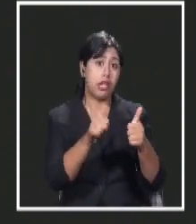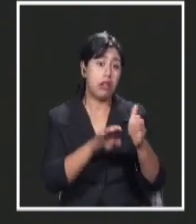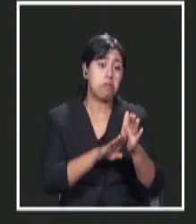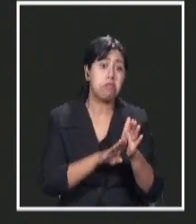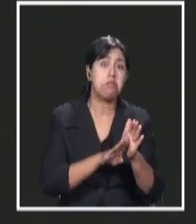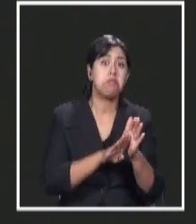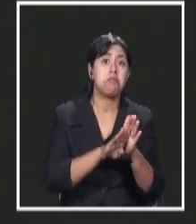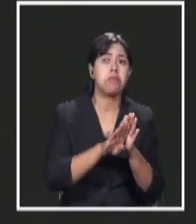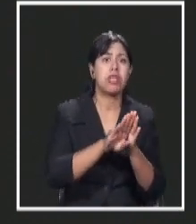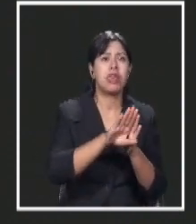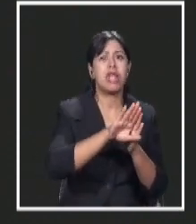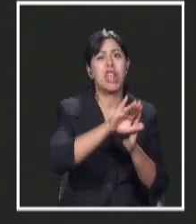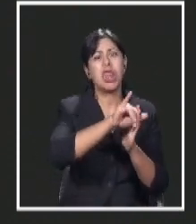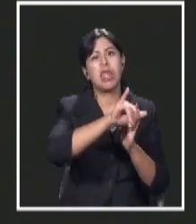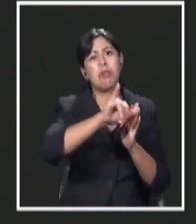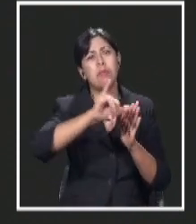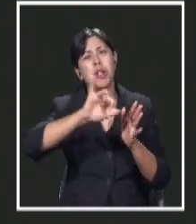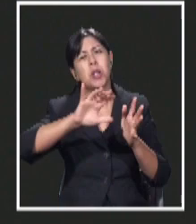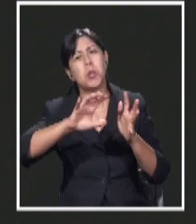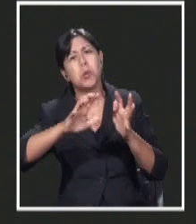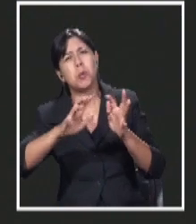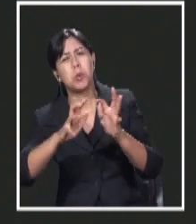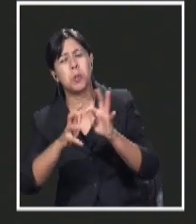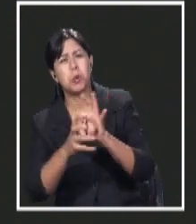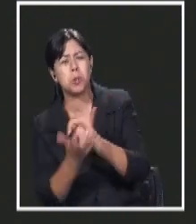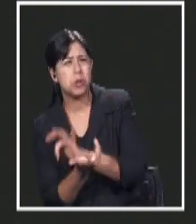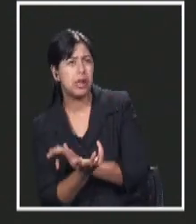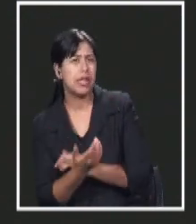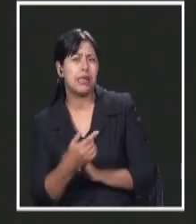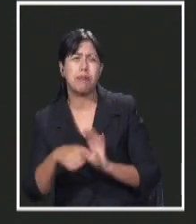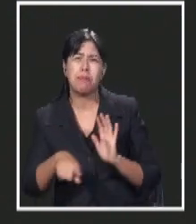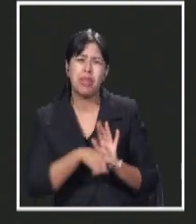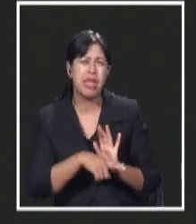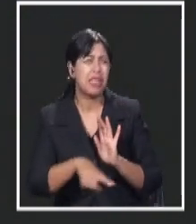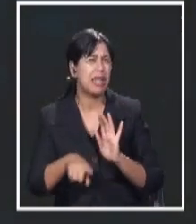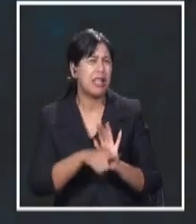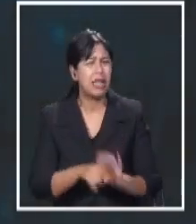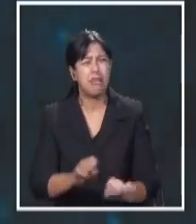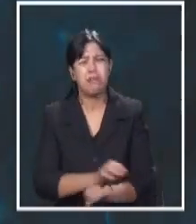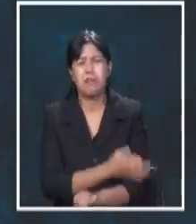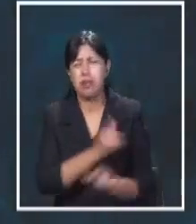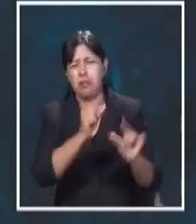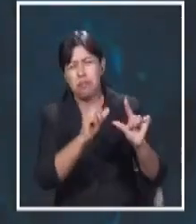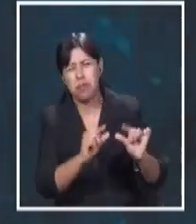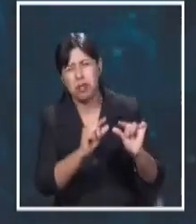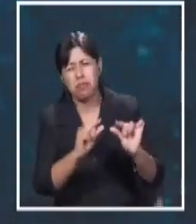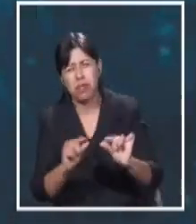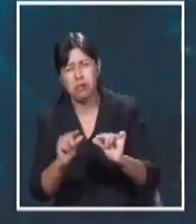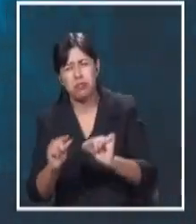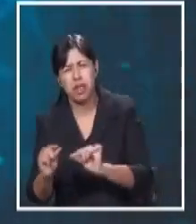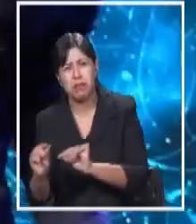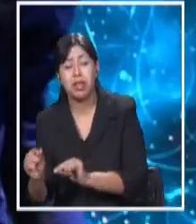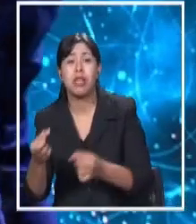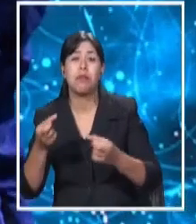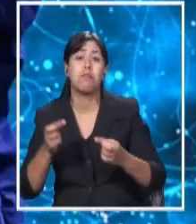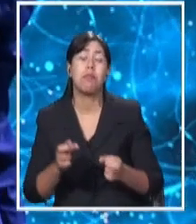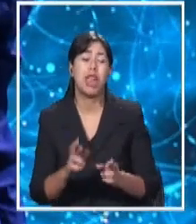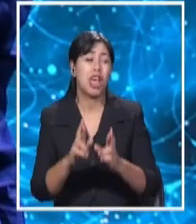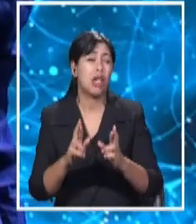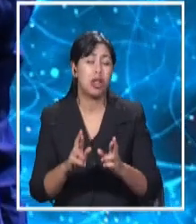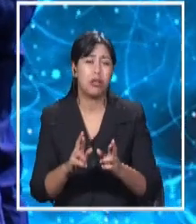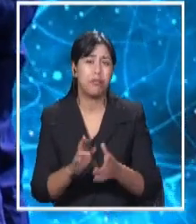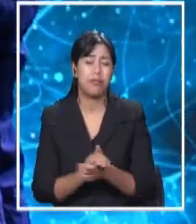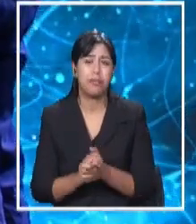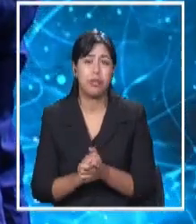iban empeorando, más emociones negativas cada día peor, cada día peor. Hubo grupos que